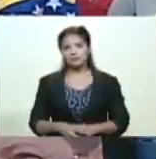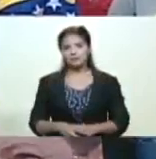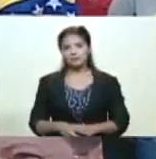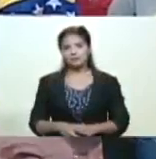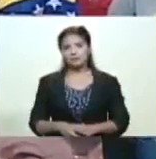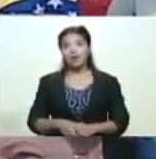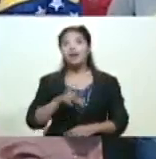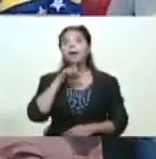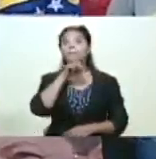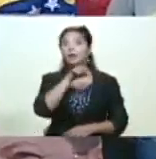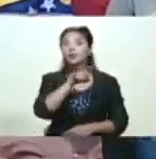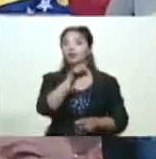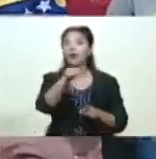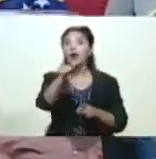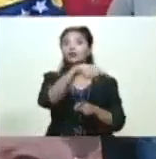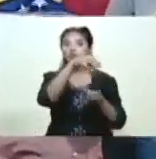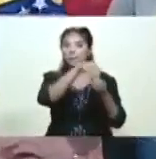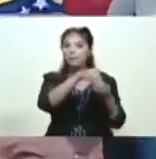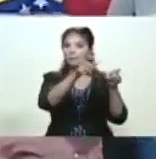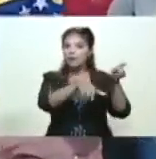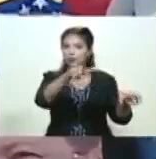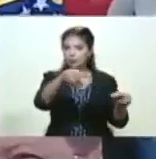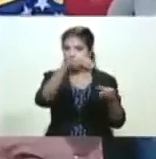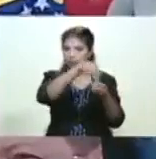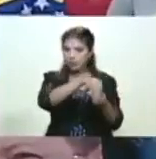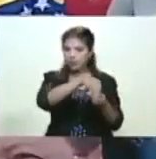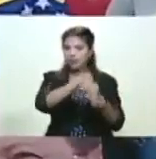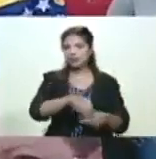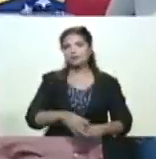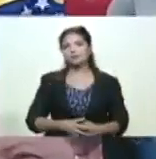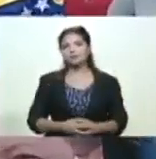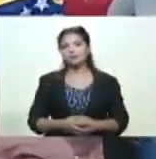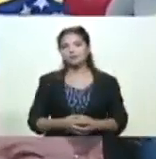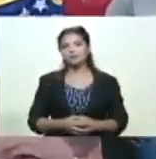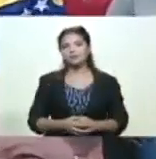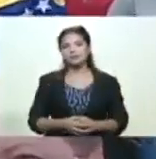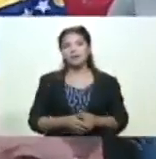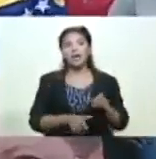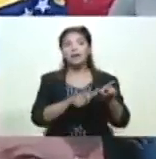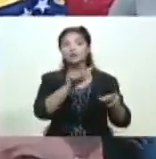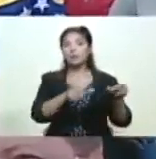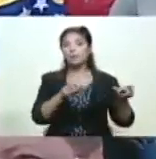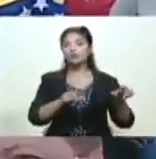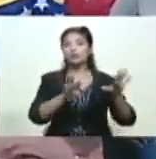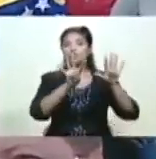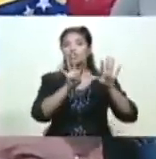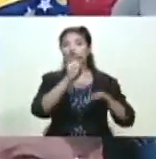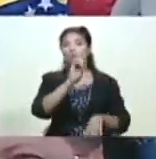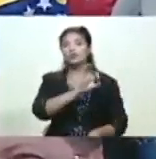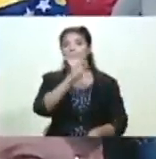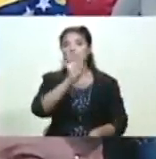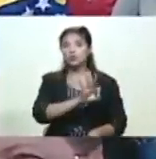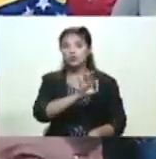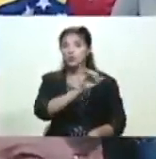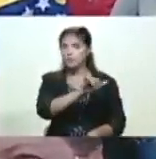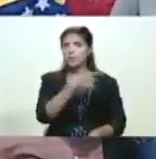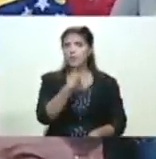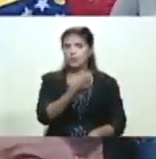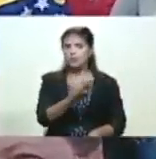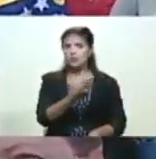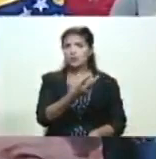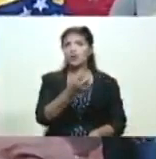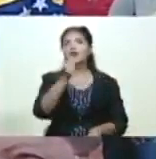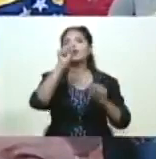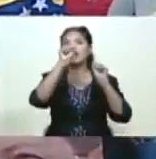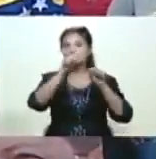Le preguntaron ellos a su gente, y su gente, más del 90%, dicho por ellos, dijo